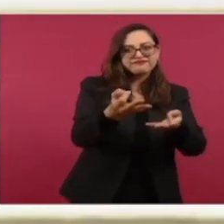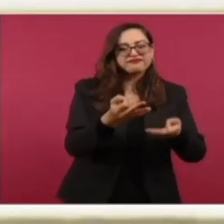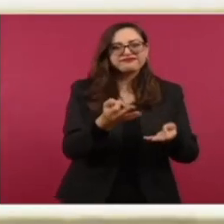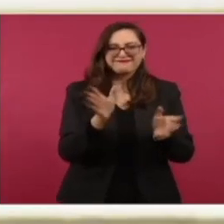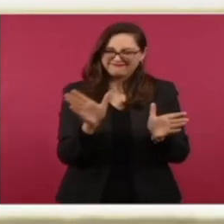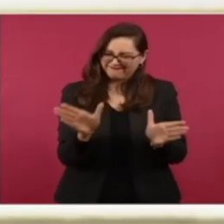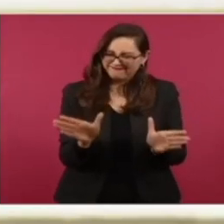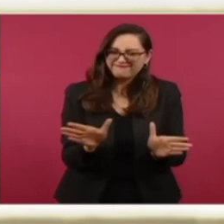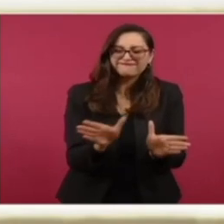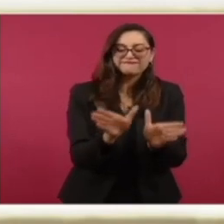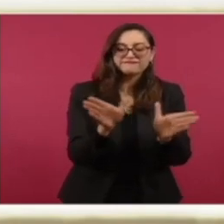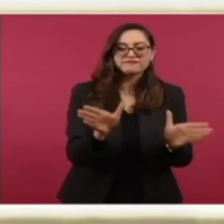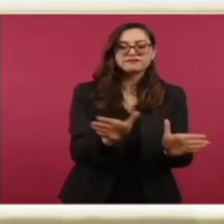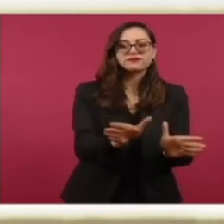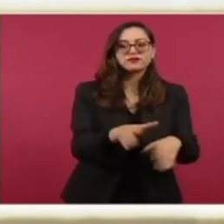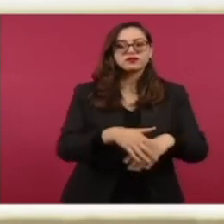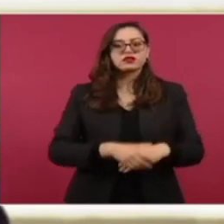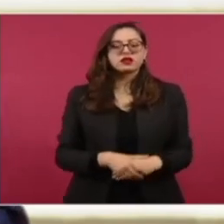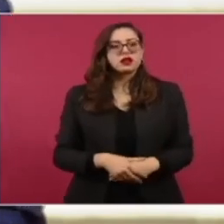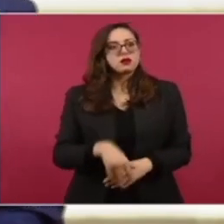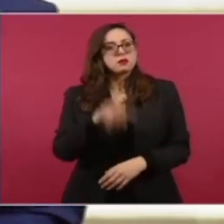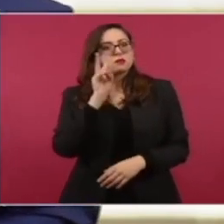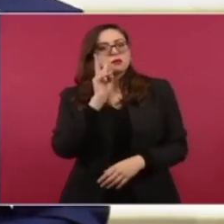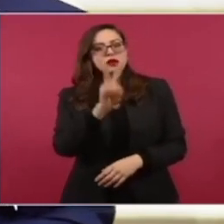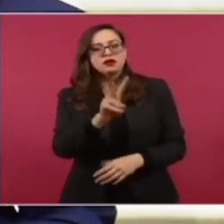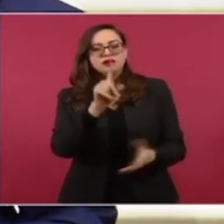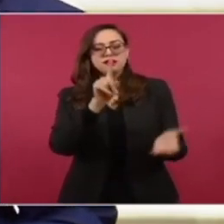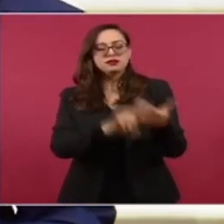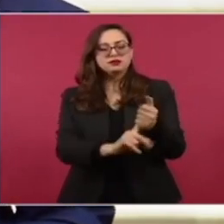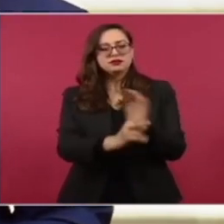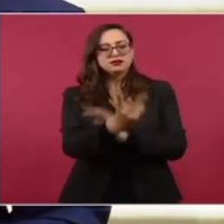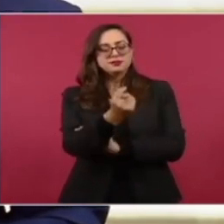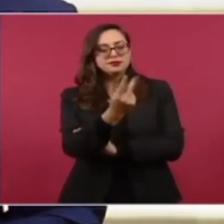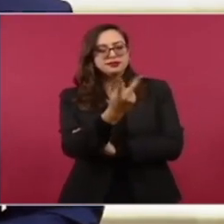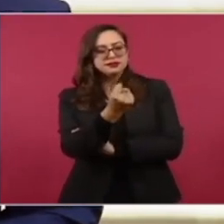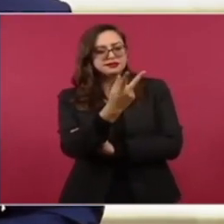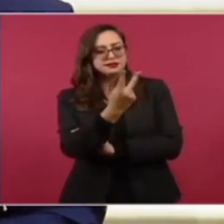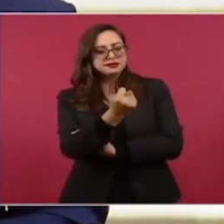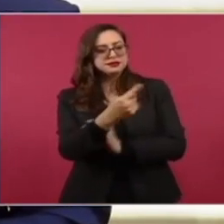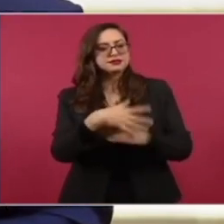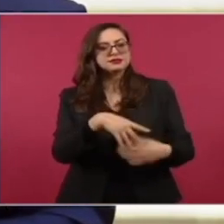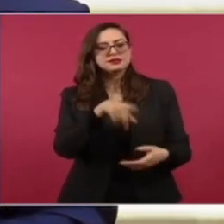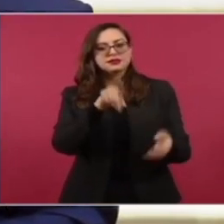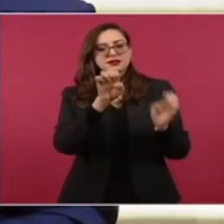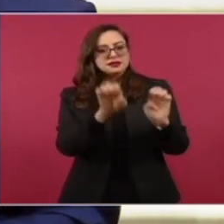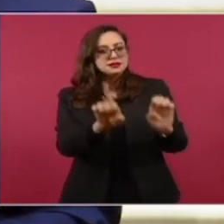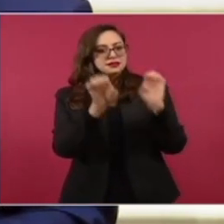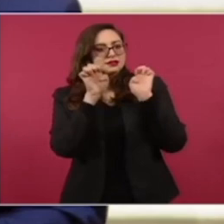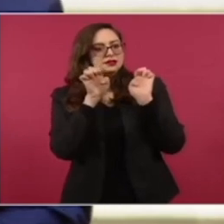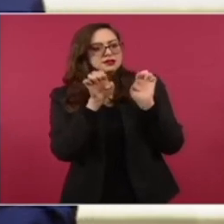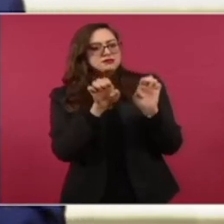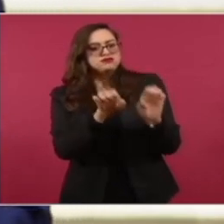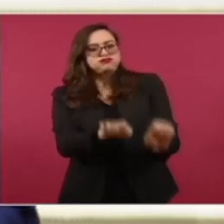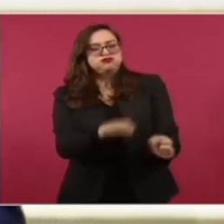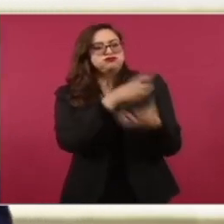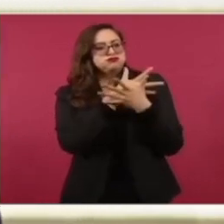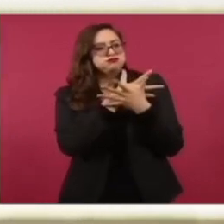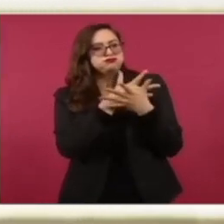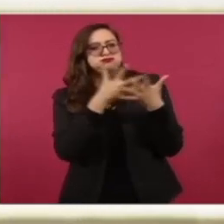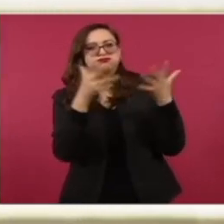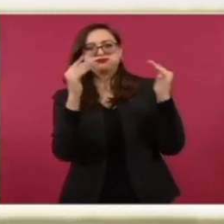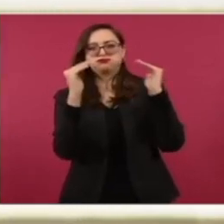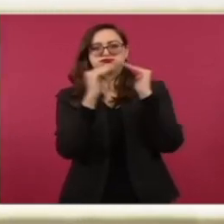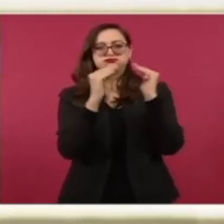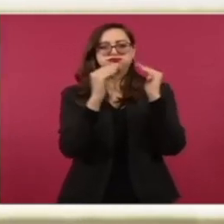porque son residencias las que aparecen en las series, casas